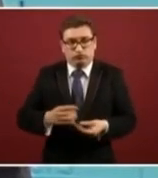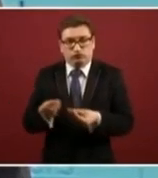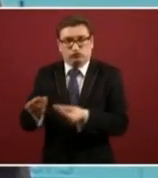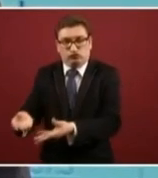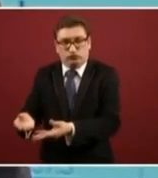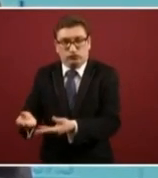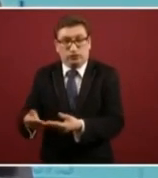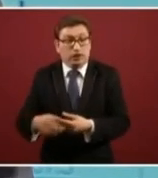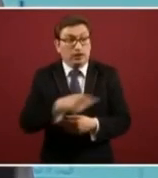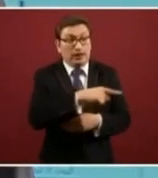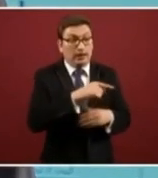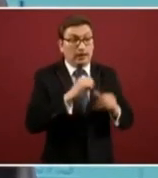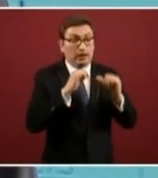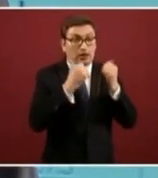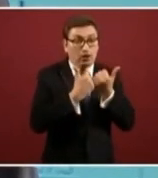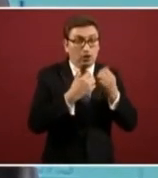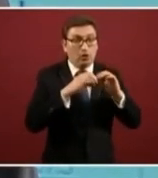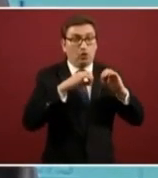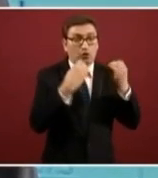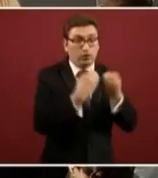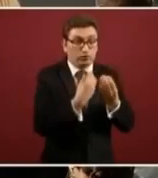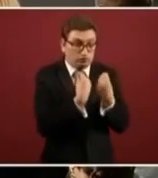las organizaciones.